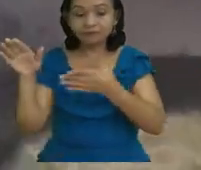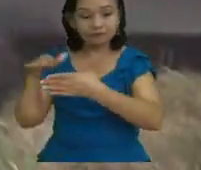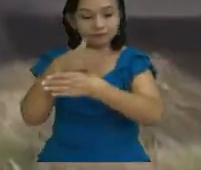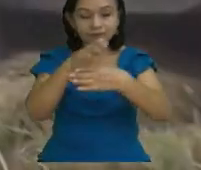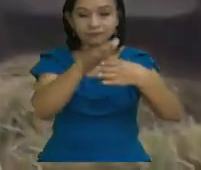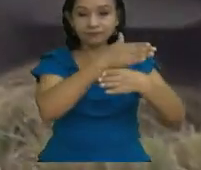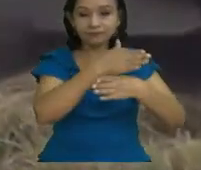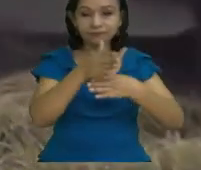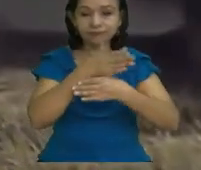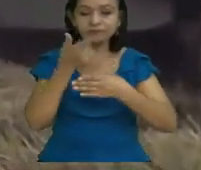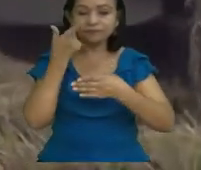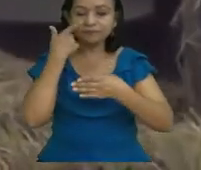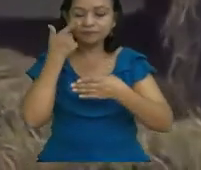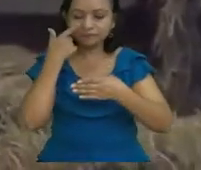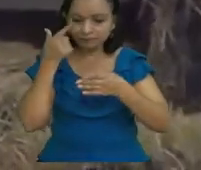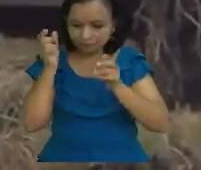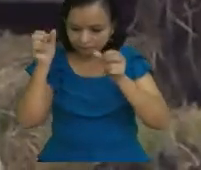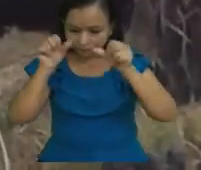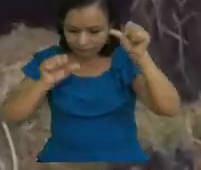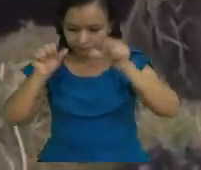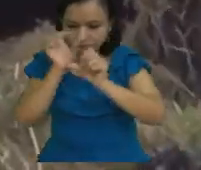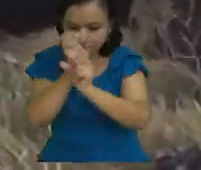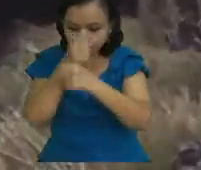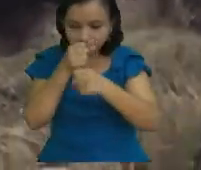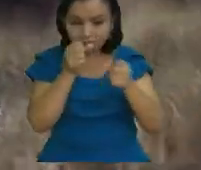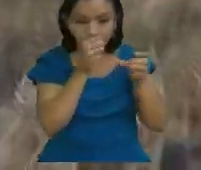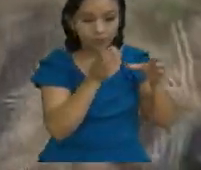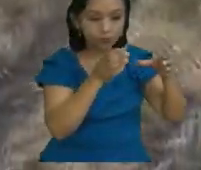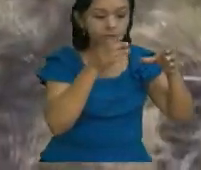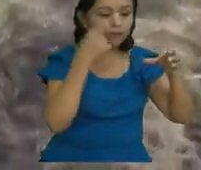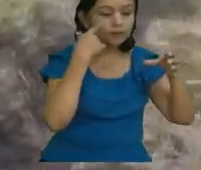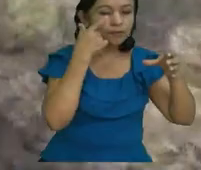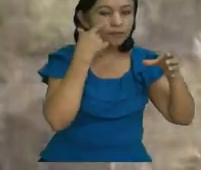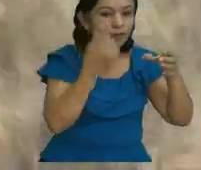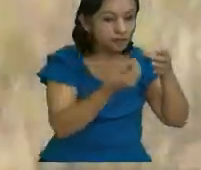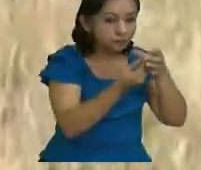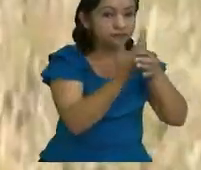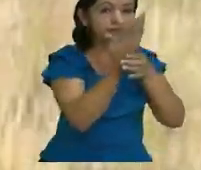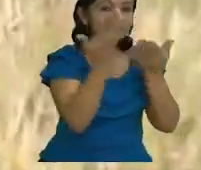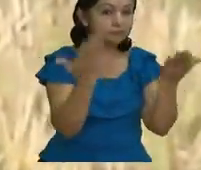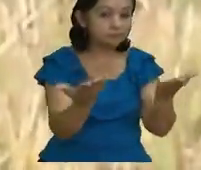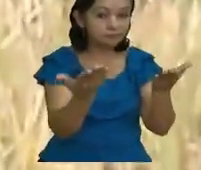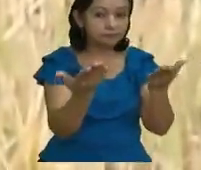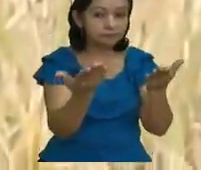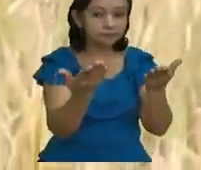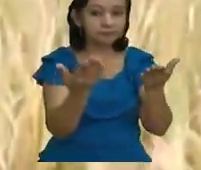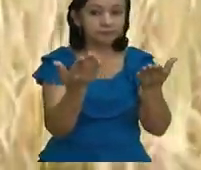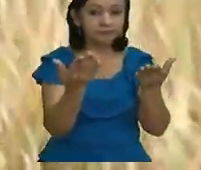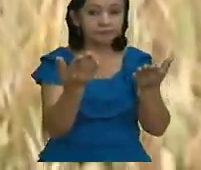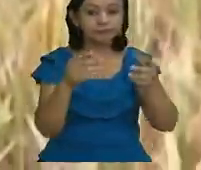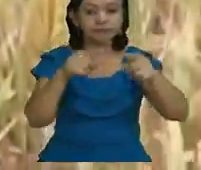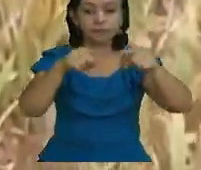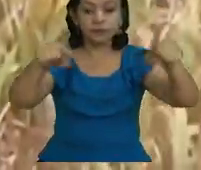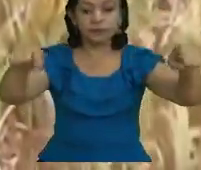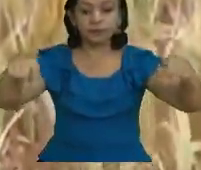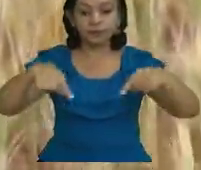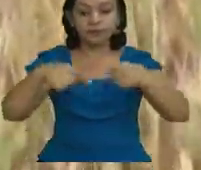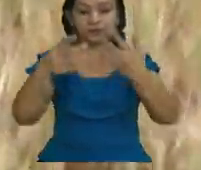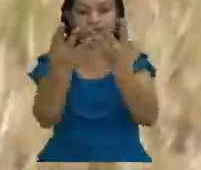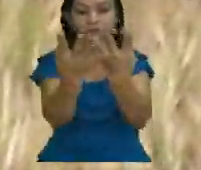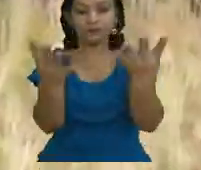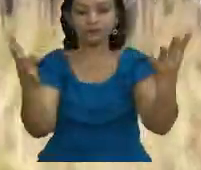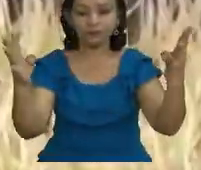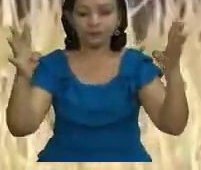diferentes, a niveles de laboratorio. Por ejemplo, producción de plantas in vitro, producción de plantas a nivel de protección, de mallas